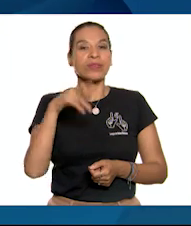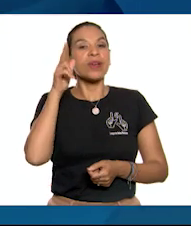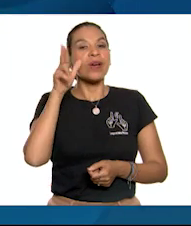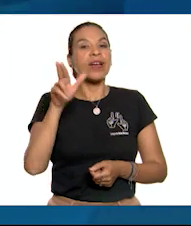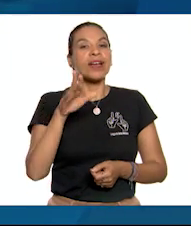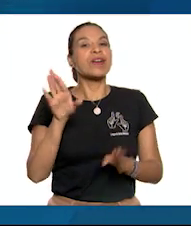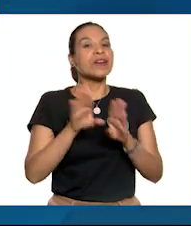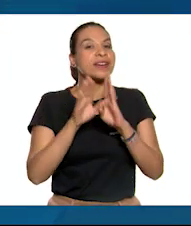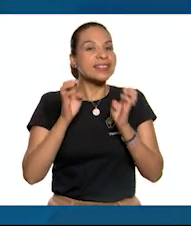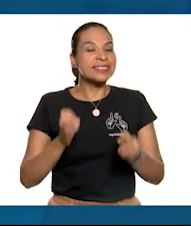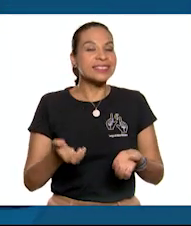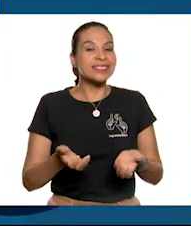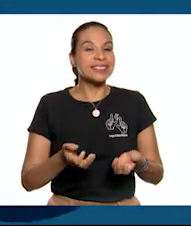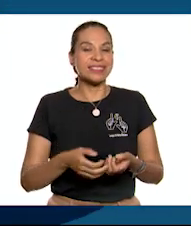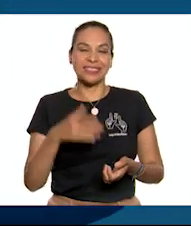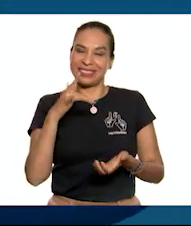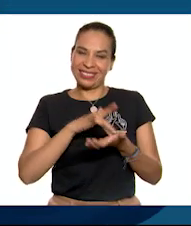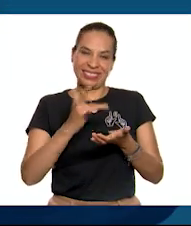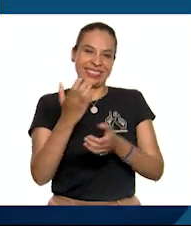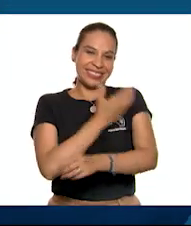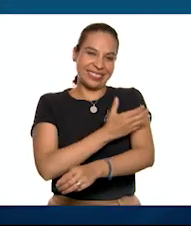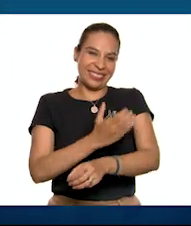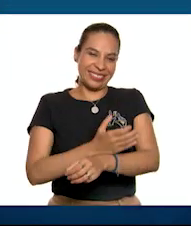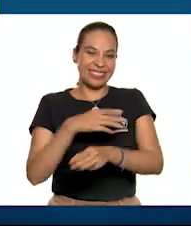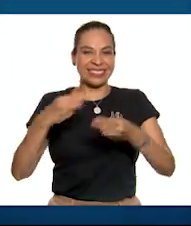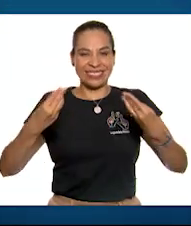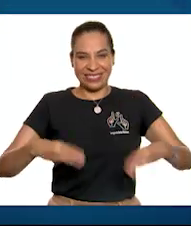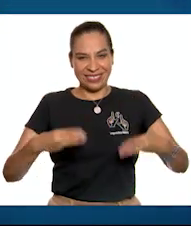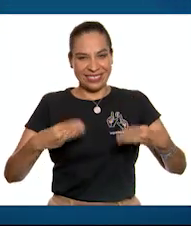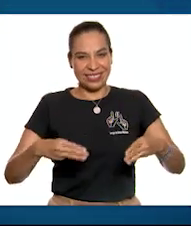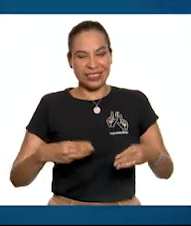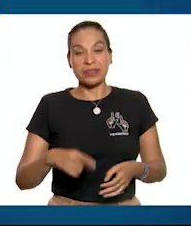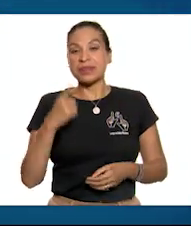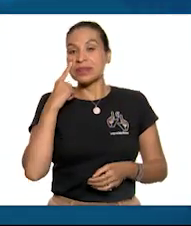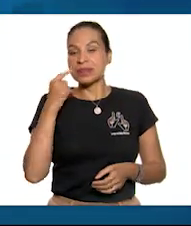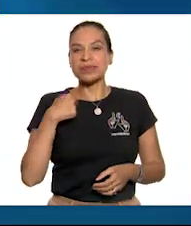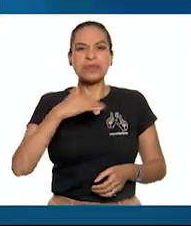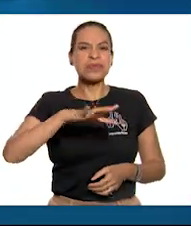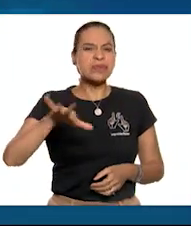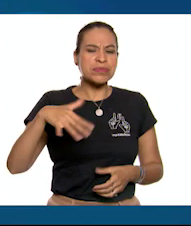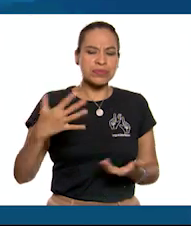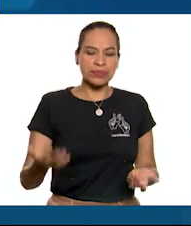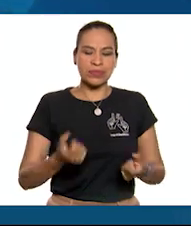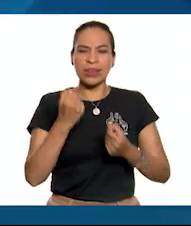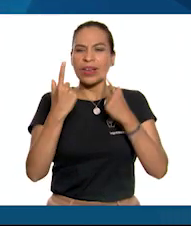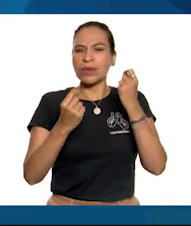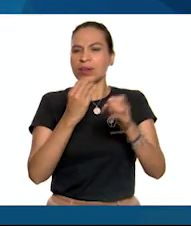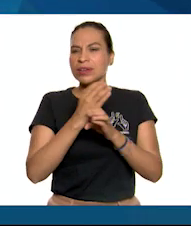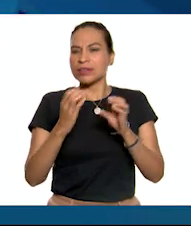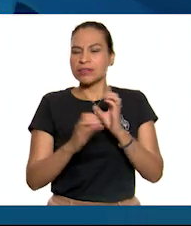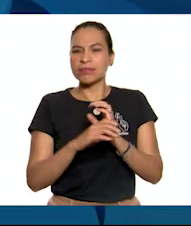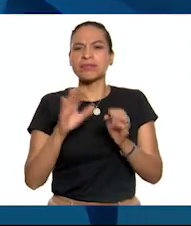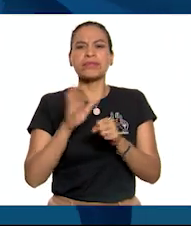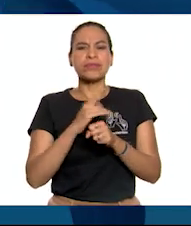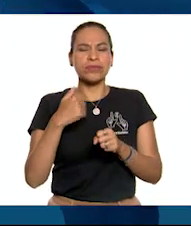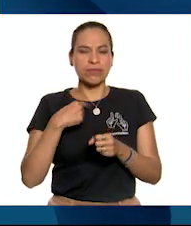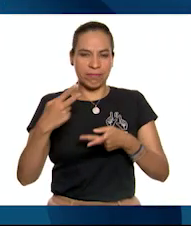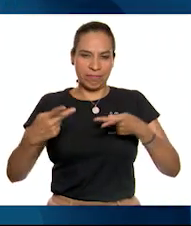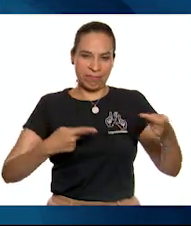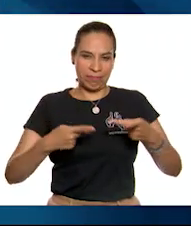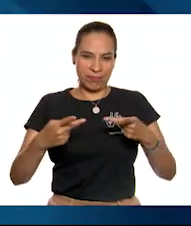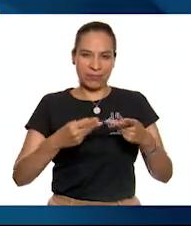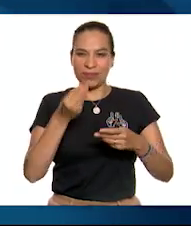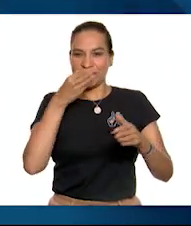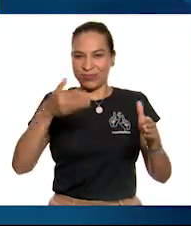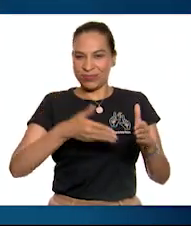¡Hola! ¿Qué tal? ¿Cómo están? Gracias por acompañarme al mercado. Fíjense que estoy buscando algunos ingredientes porque voy a preparar